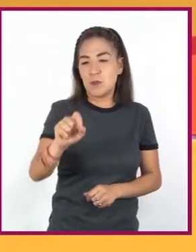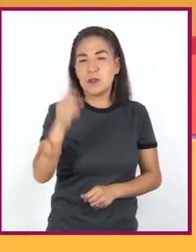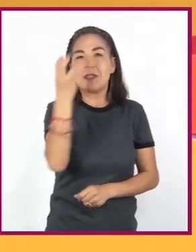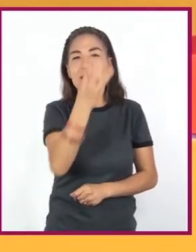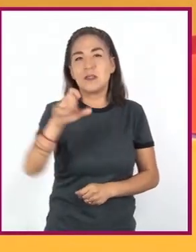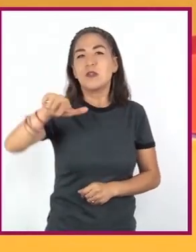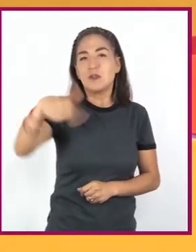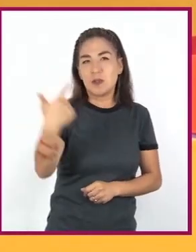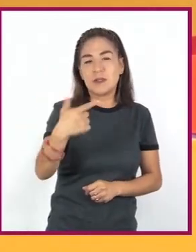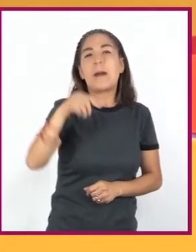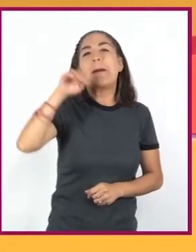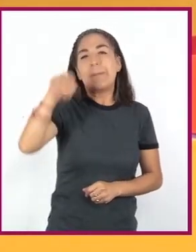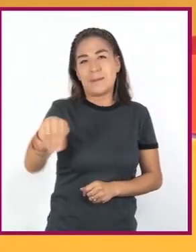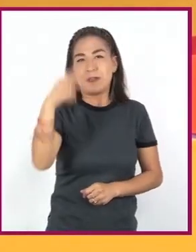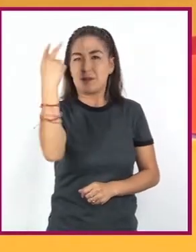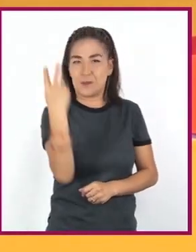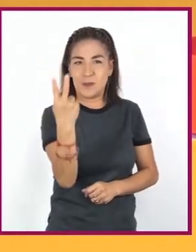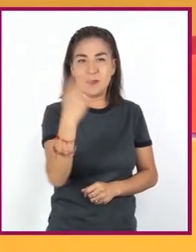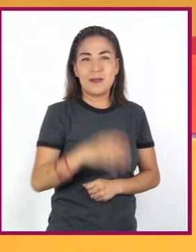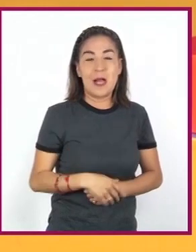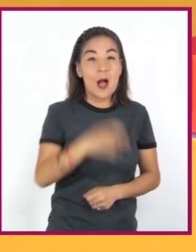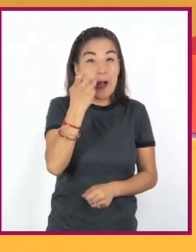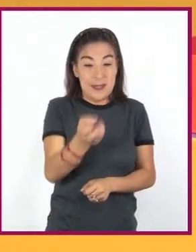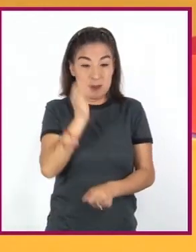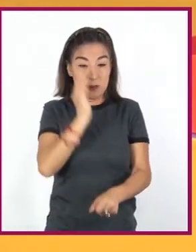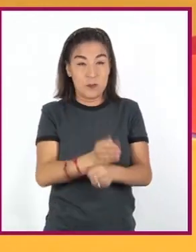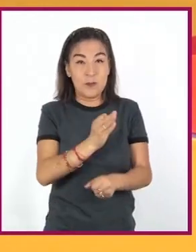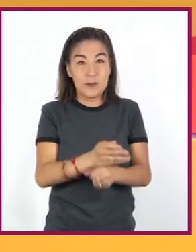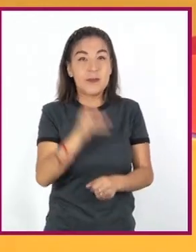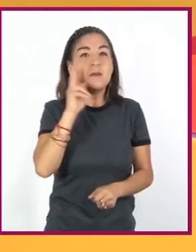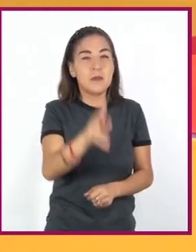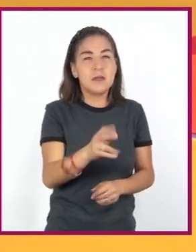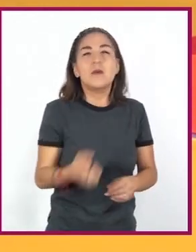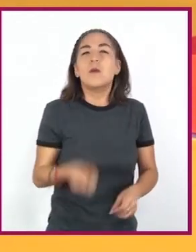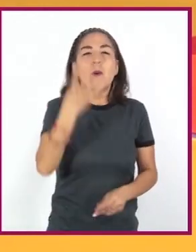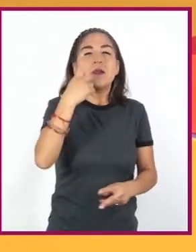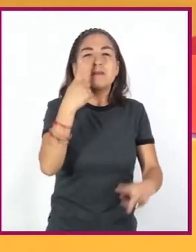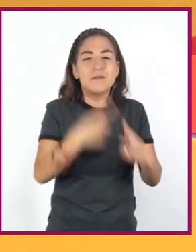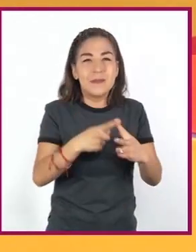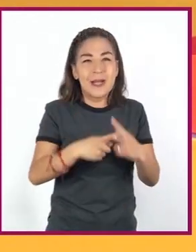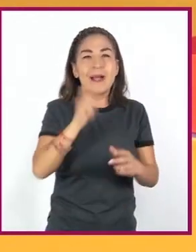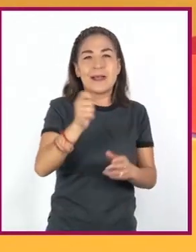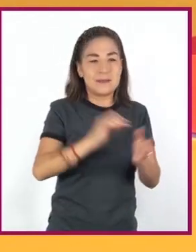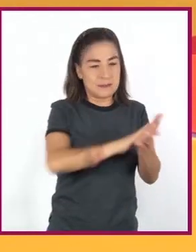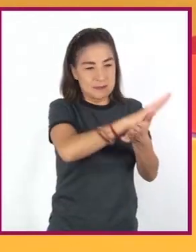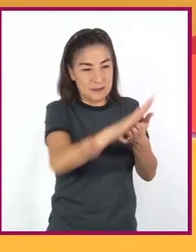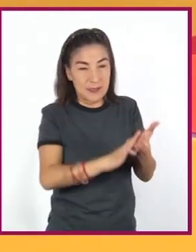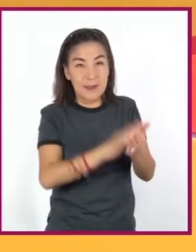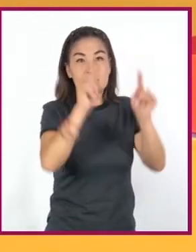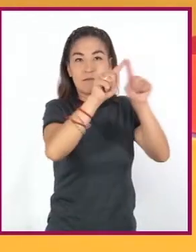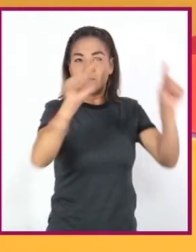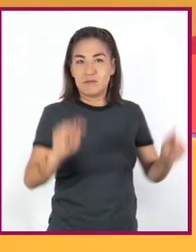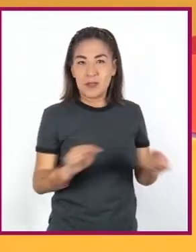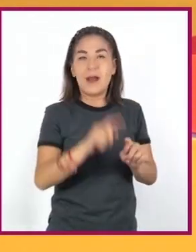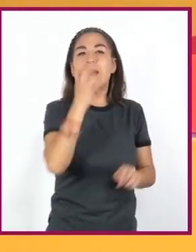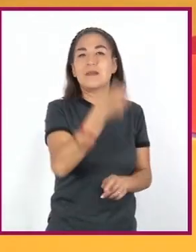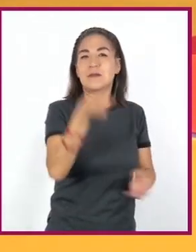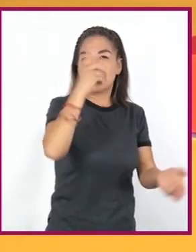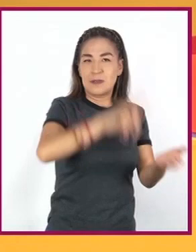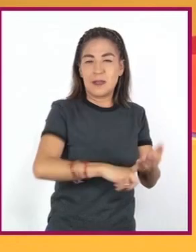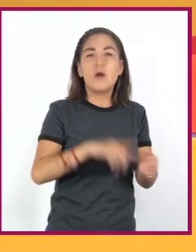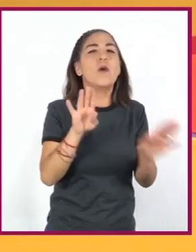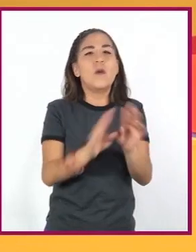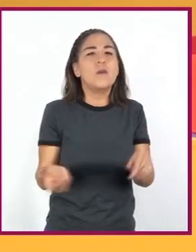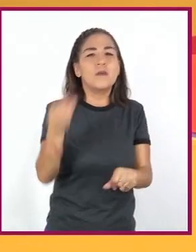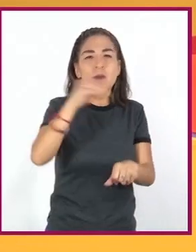19.312 metros cuadrados. Hasta este momento hemos calculado el perímetro y el área de polígonos regulares,